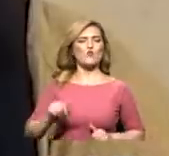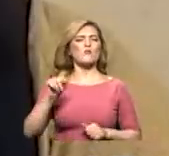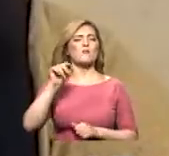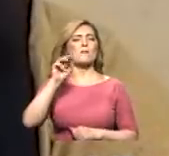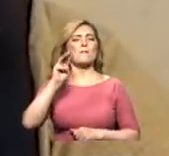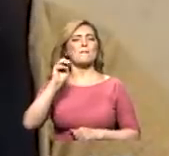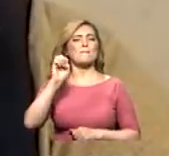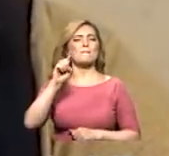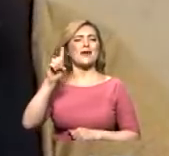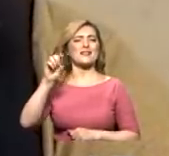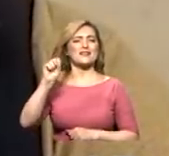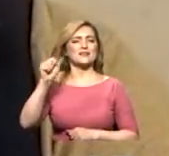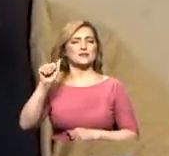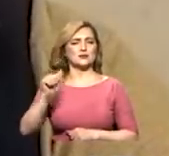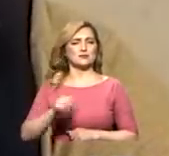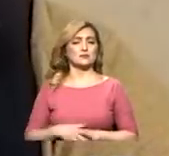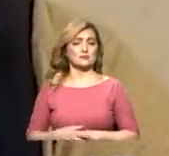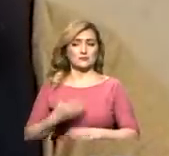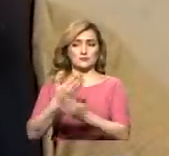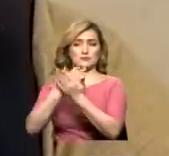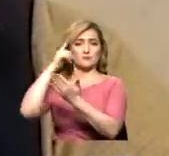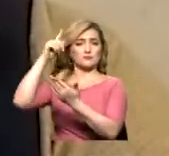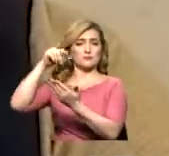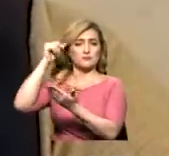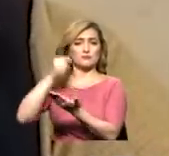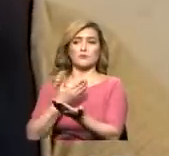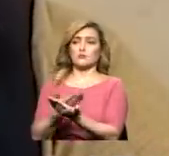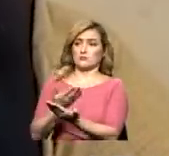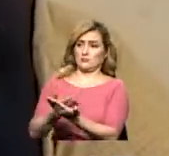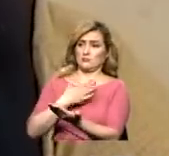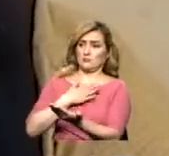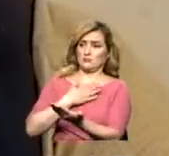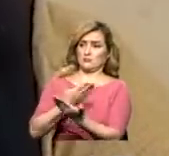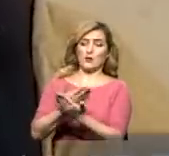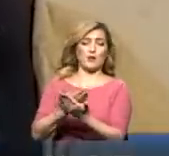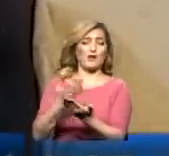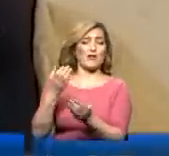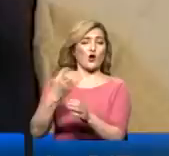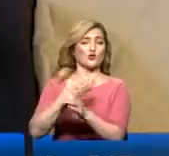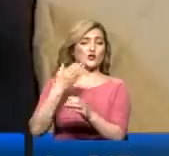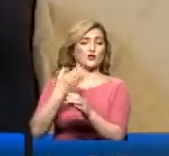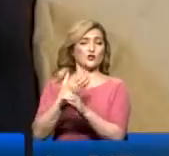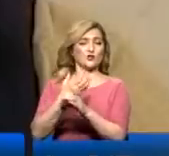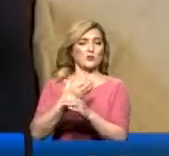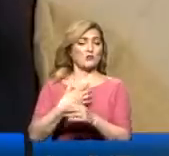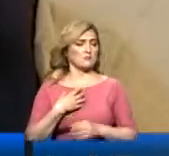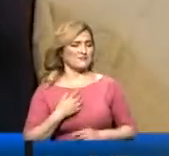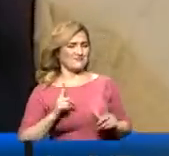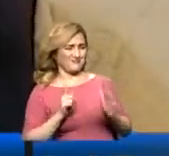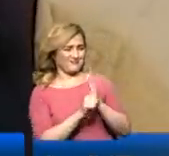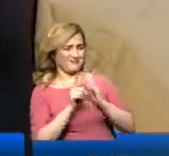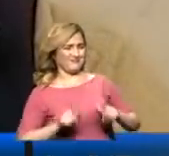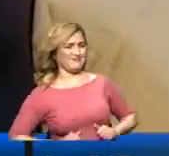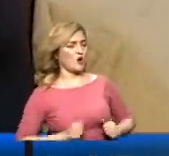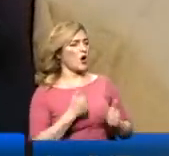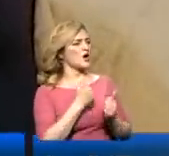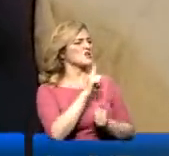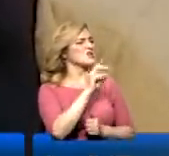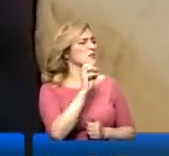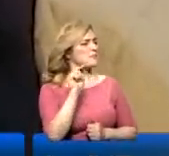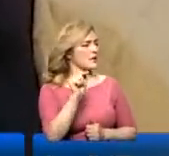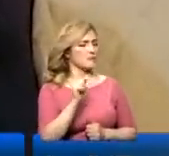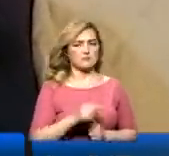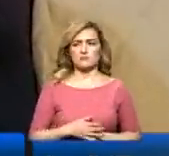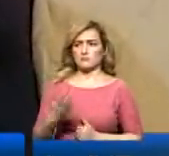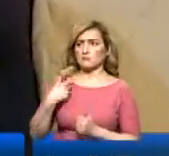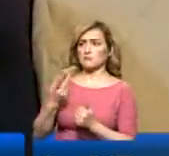La empresa Salumed le ofertó al gobierno central en una primera adquisición de 100.000 pruebas, le ofertó a $12. Y